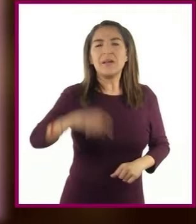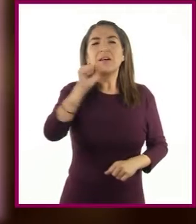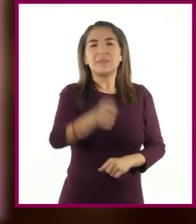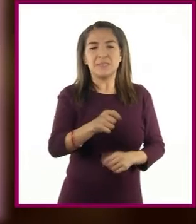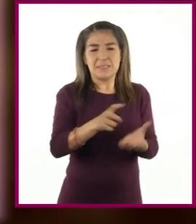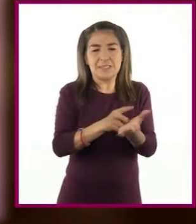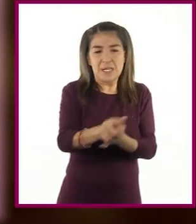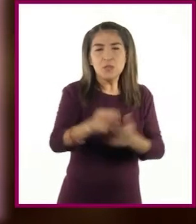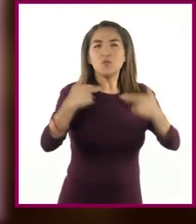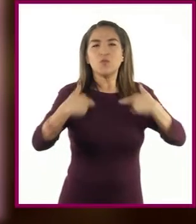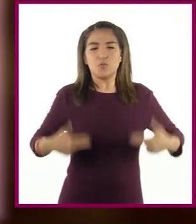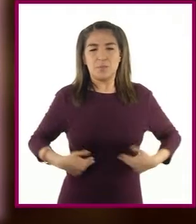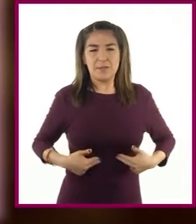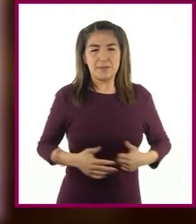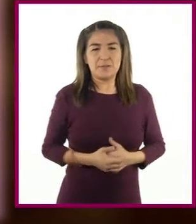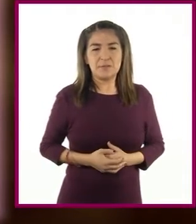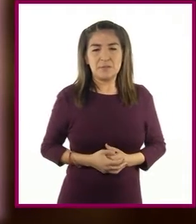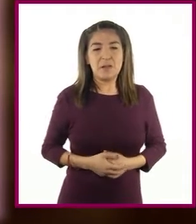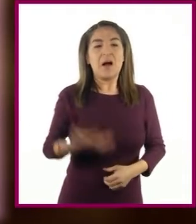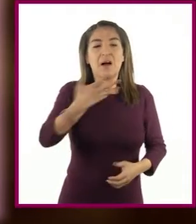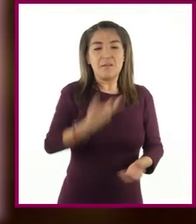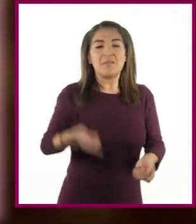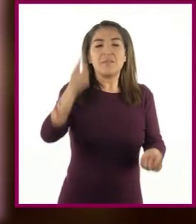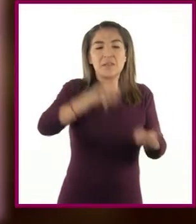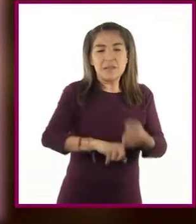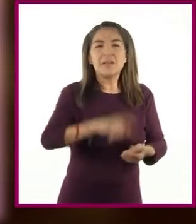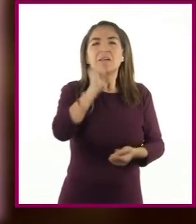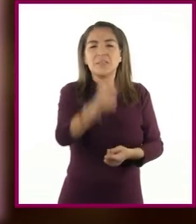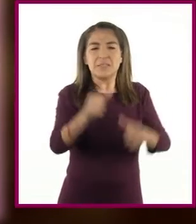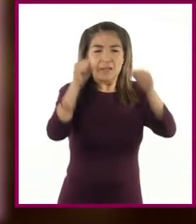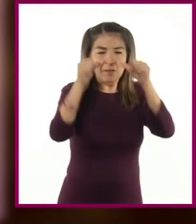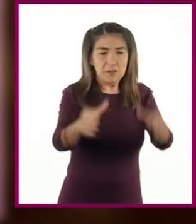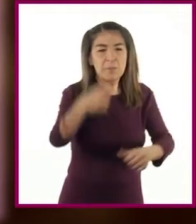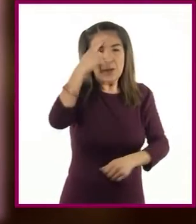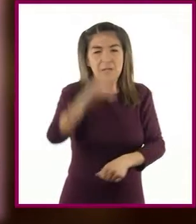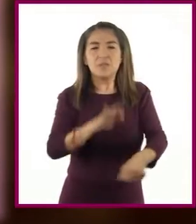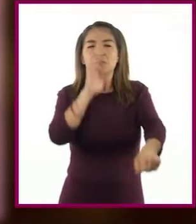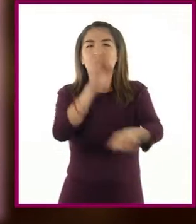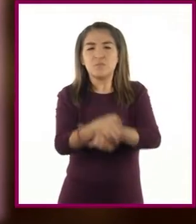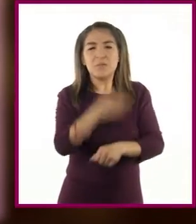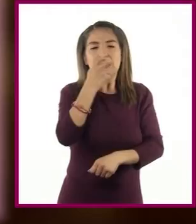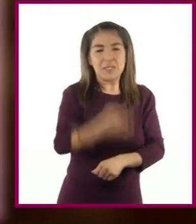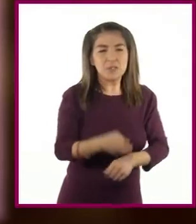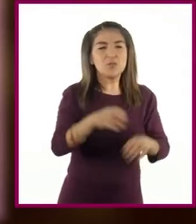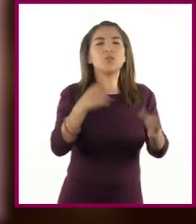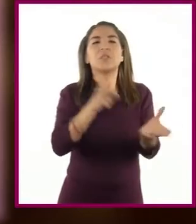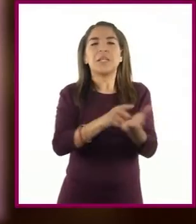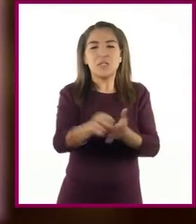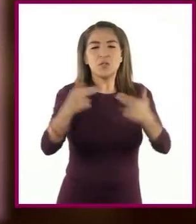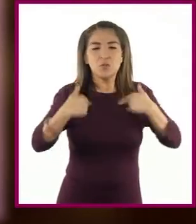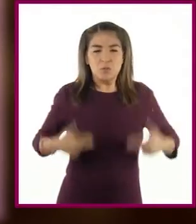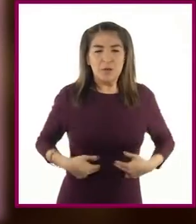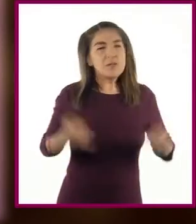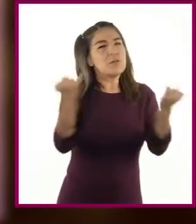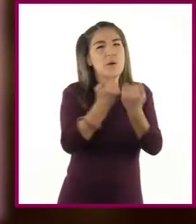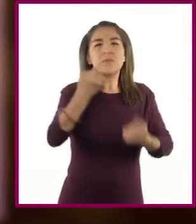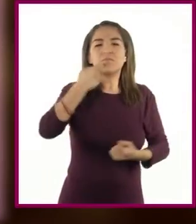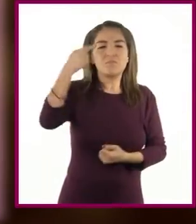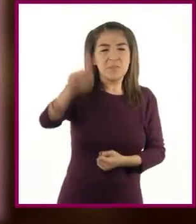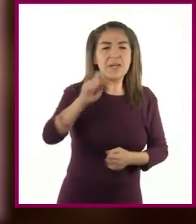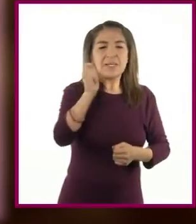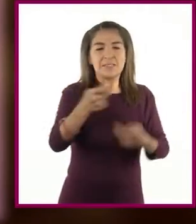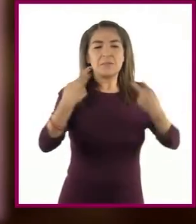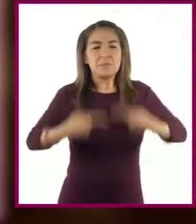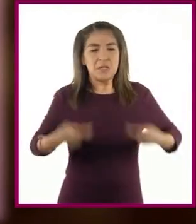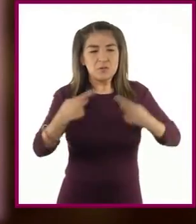derechos humanos y tienen entre sus atribuciones el prevenir que se violen los derechos humanos, así como denunciar a las